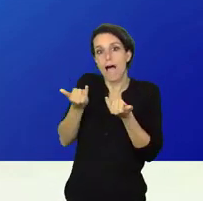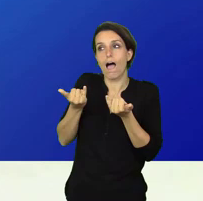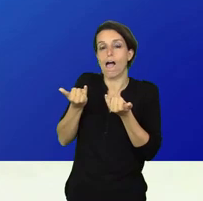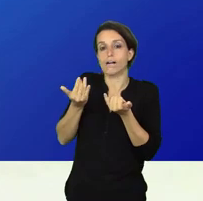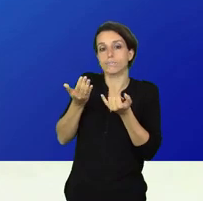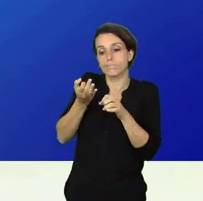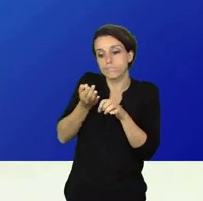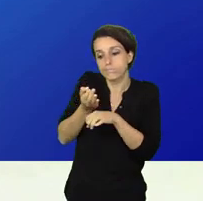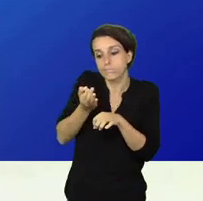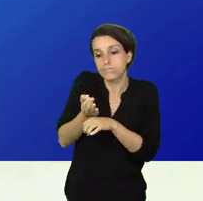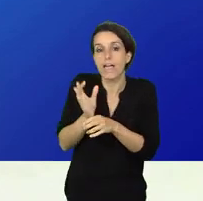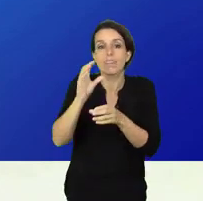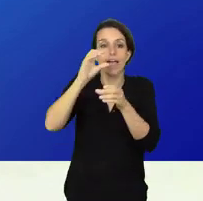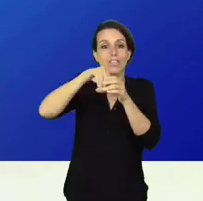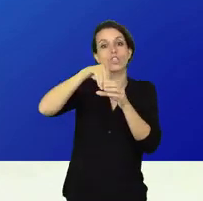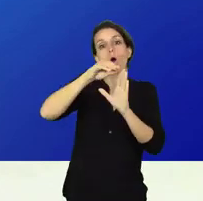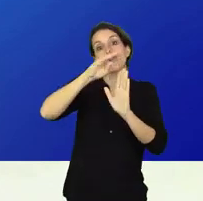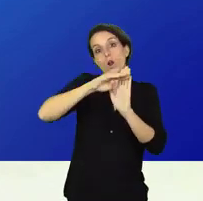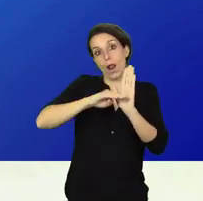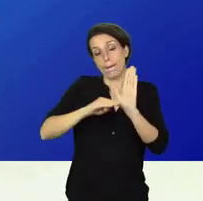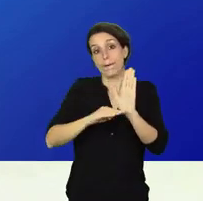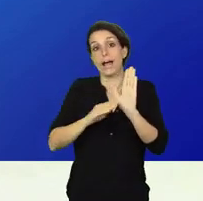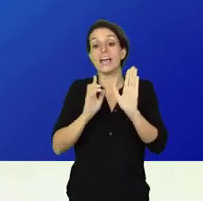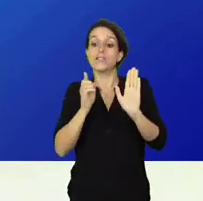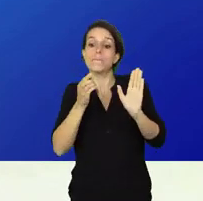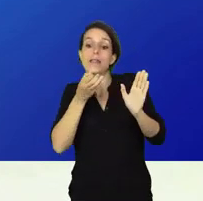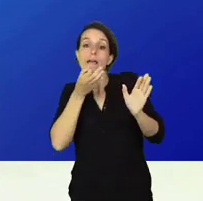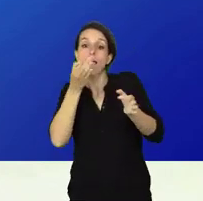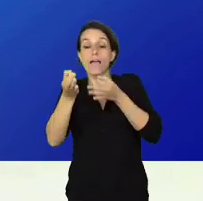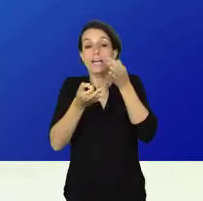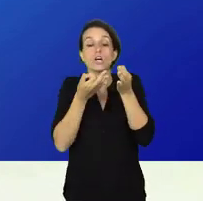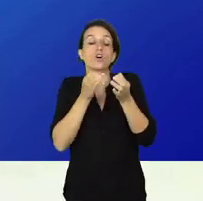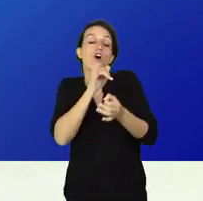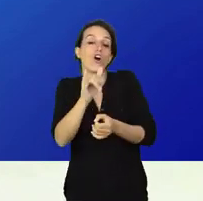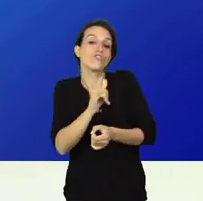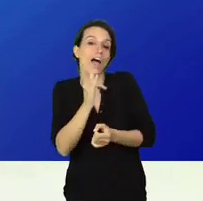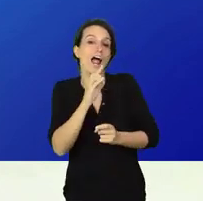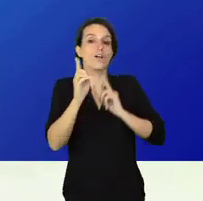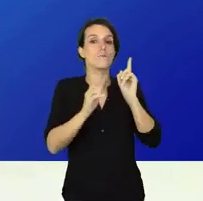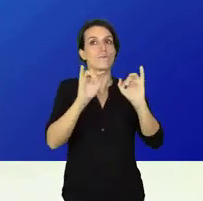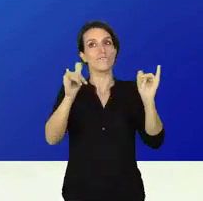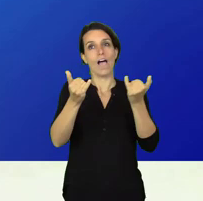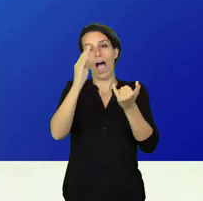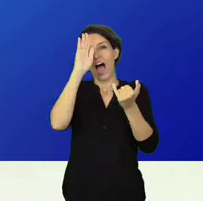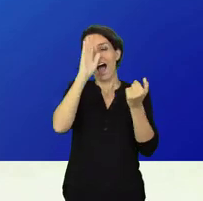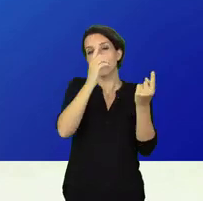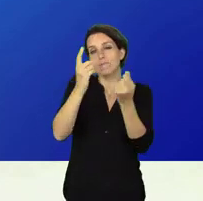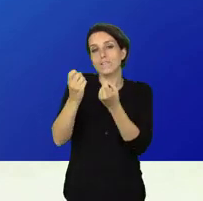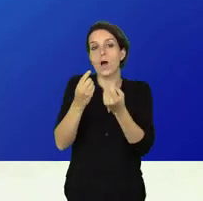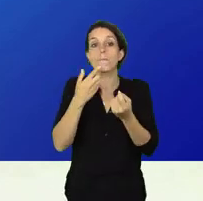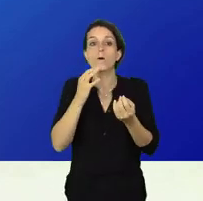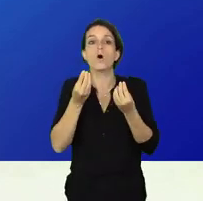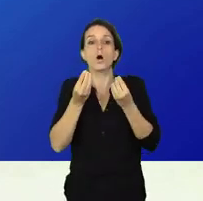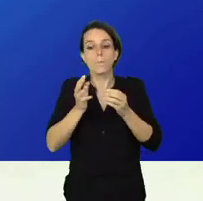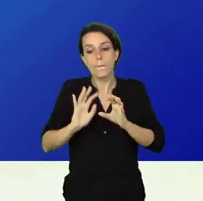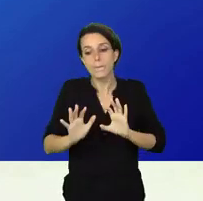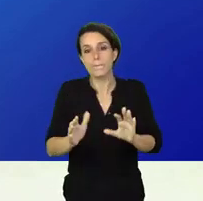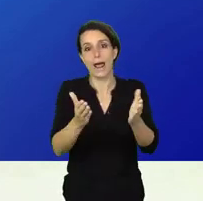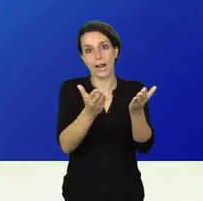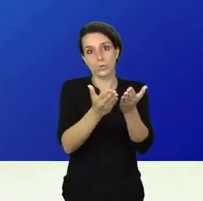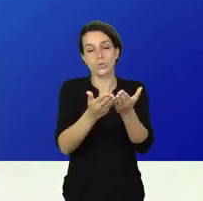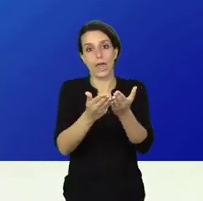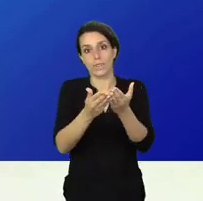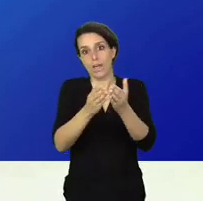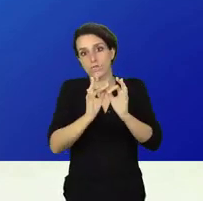experiencias que han pasado en el marco del programa y a la vez algunos aprendizajes con respecto a cómo formar